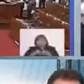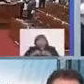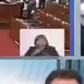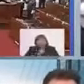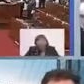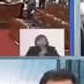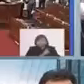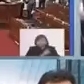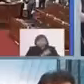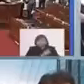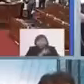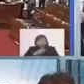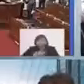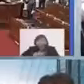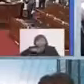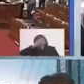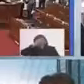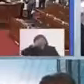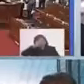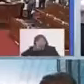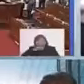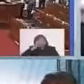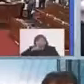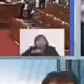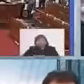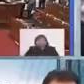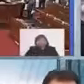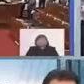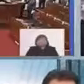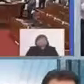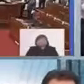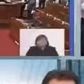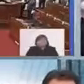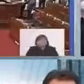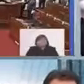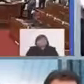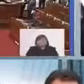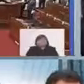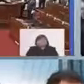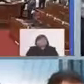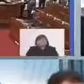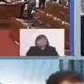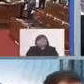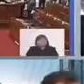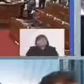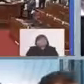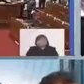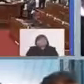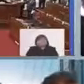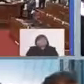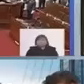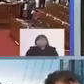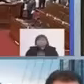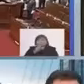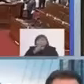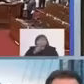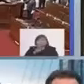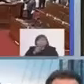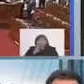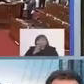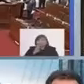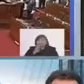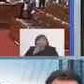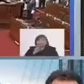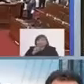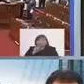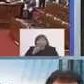Inés, porque la primera reacción fue, bueno, ¿y dónde se ubican los militares? ¿A qué repoder se someten? Se quedan bajo el cobijo